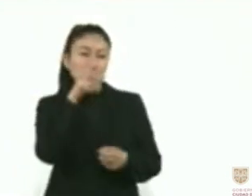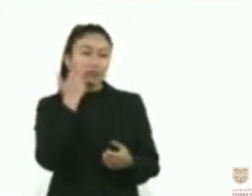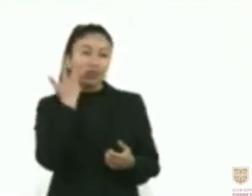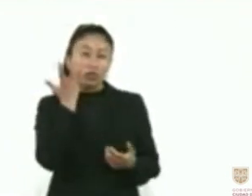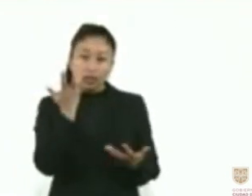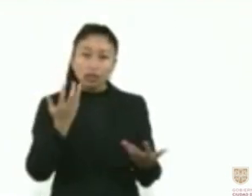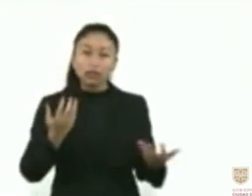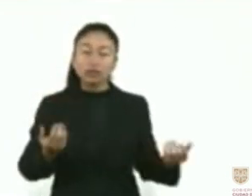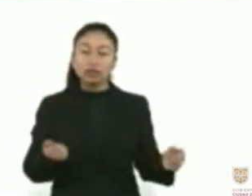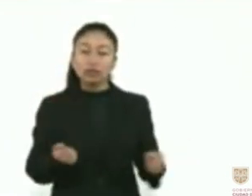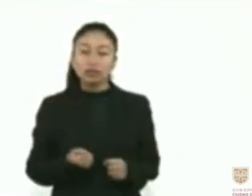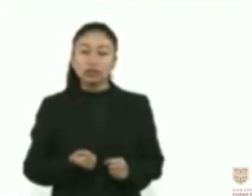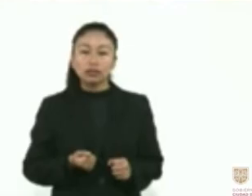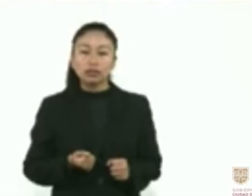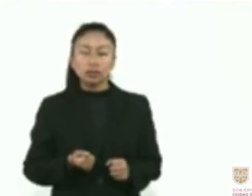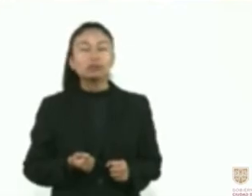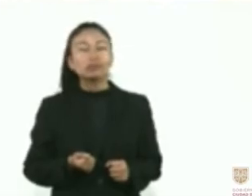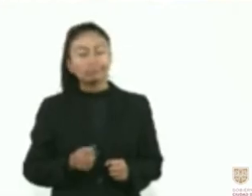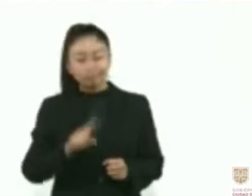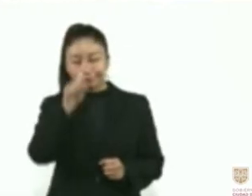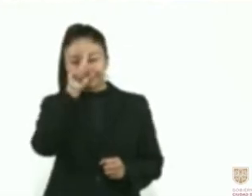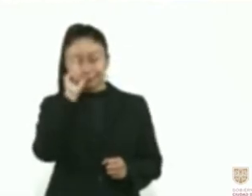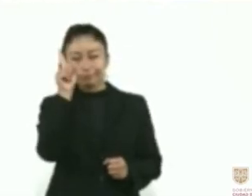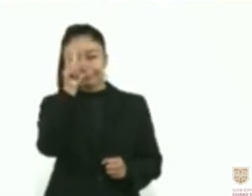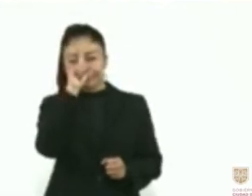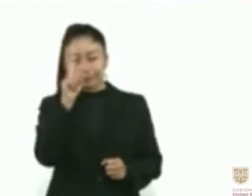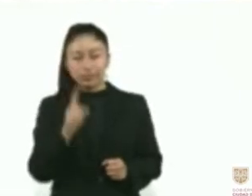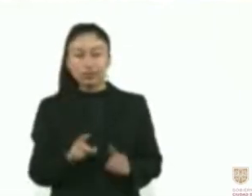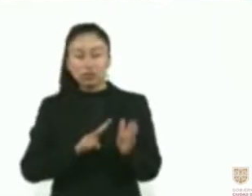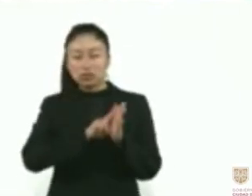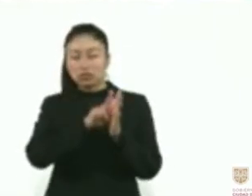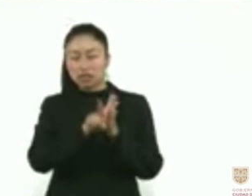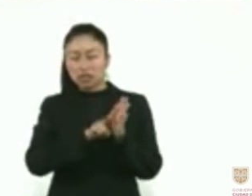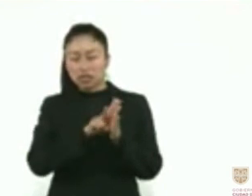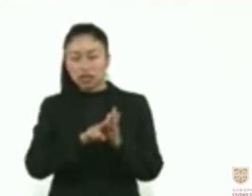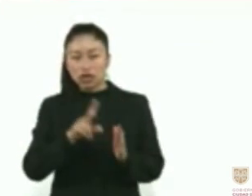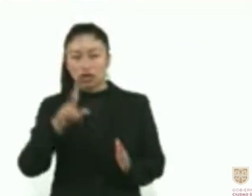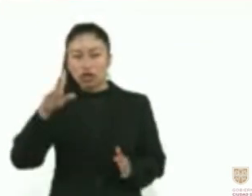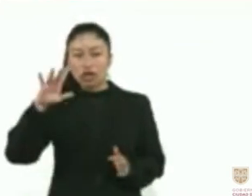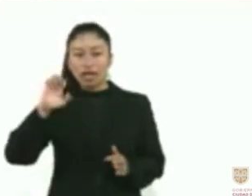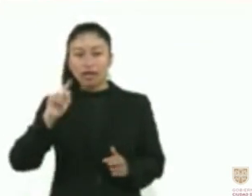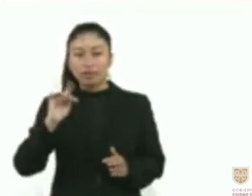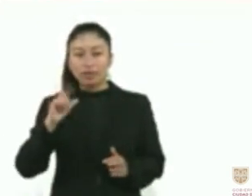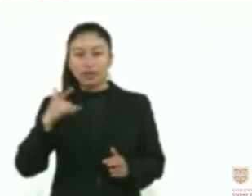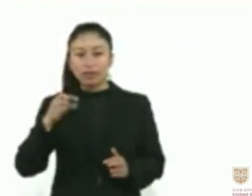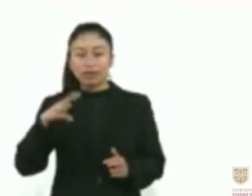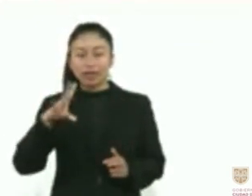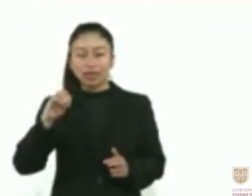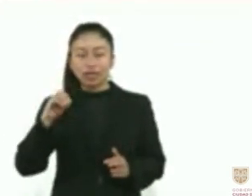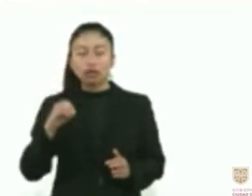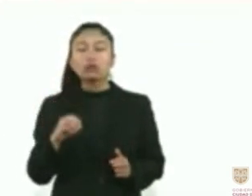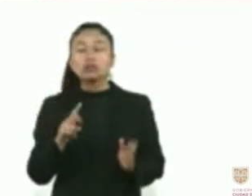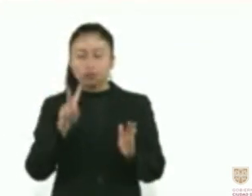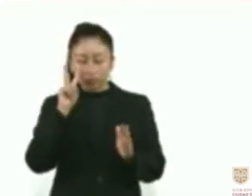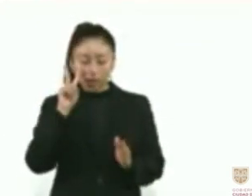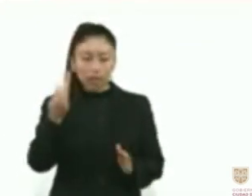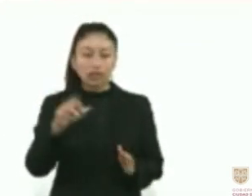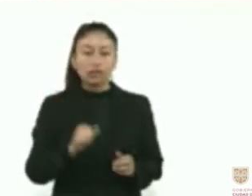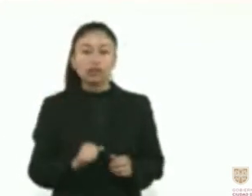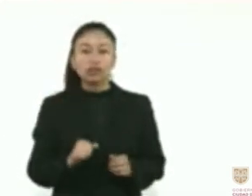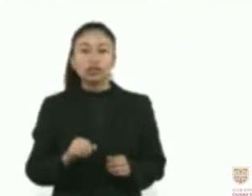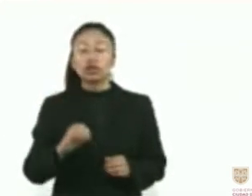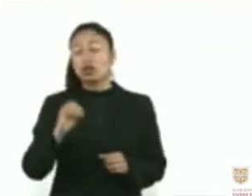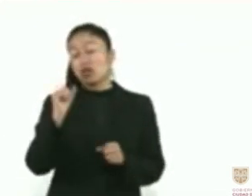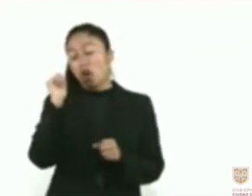La mandataria capitalina añadió que el ejército mexicano realizó la obra del aeropuerto. Sheinbaum invitó a la población a visitar el